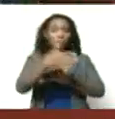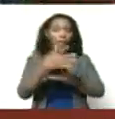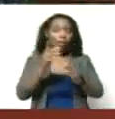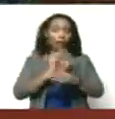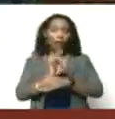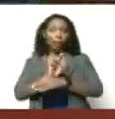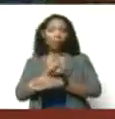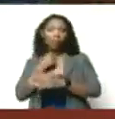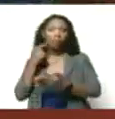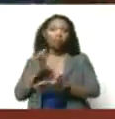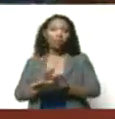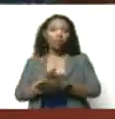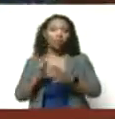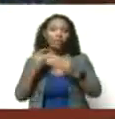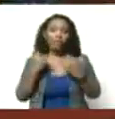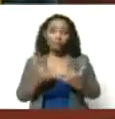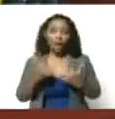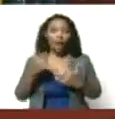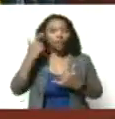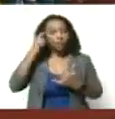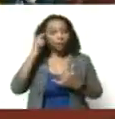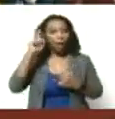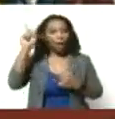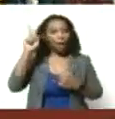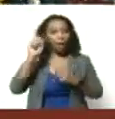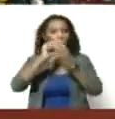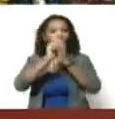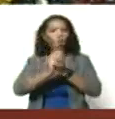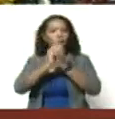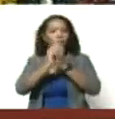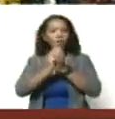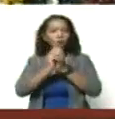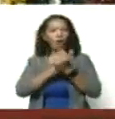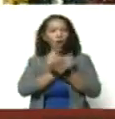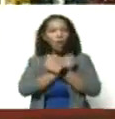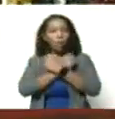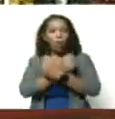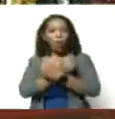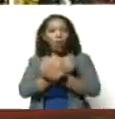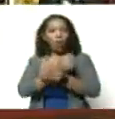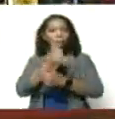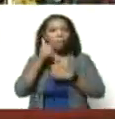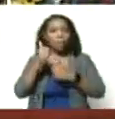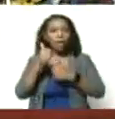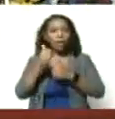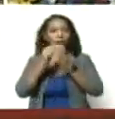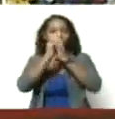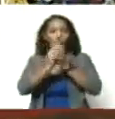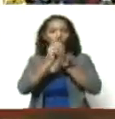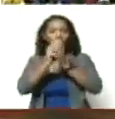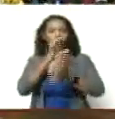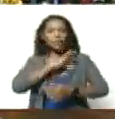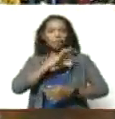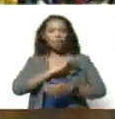desde allá te acordarás de nosotros en las oraciones, en el amor y en el bien. Roguemos al